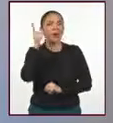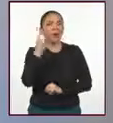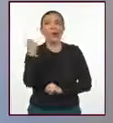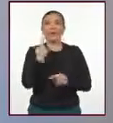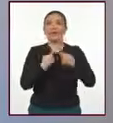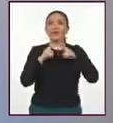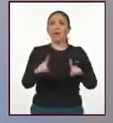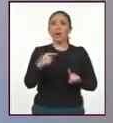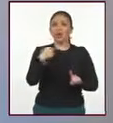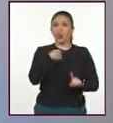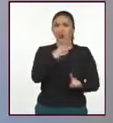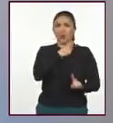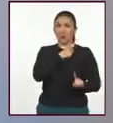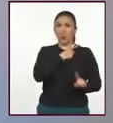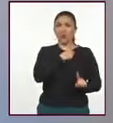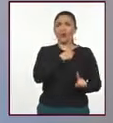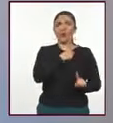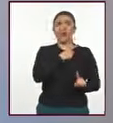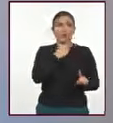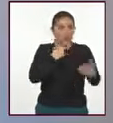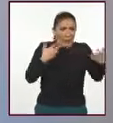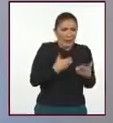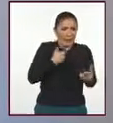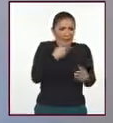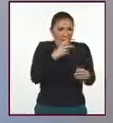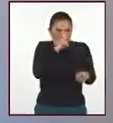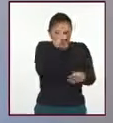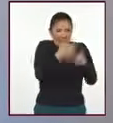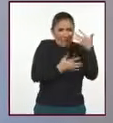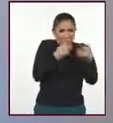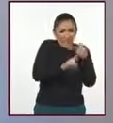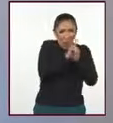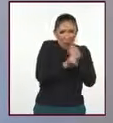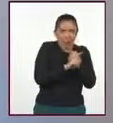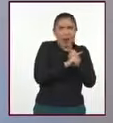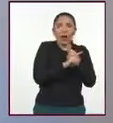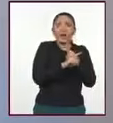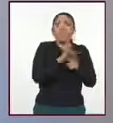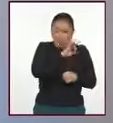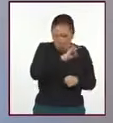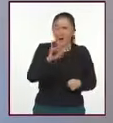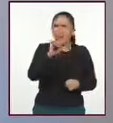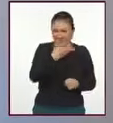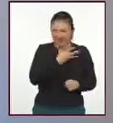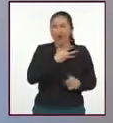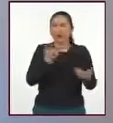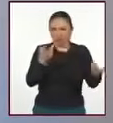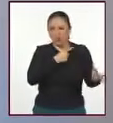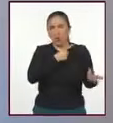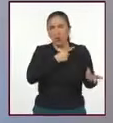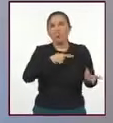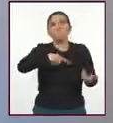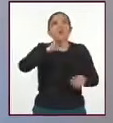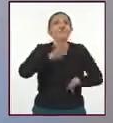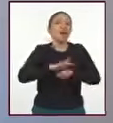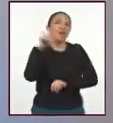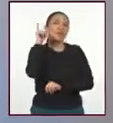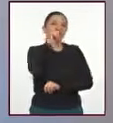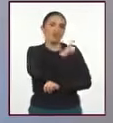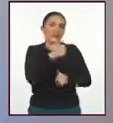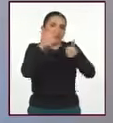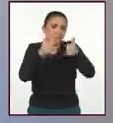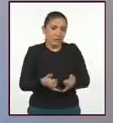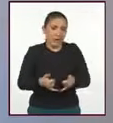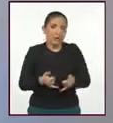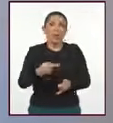trata de resolver por propia cuenta, en la cual pues sí es posible, pero es más difícil. Y realmente si uno tiene